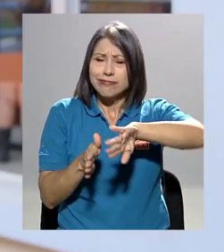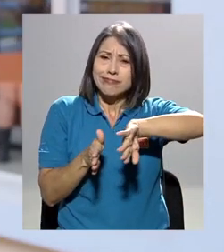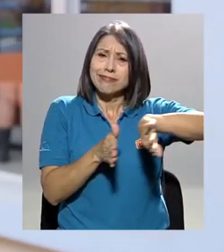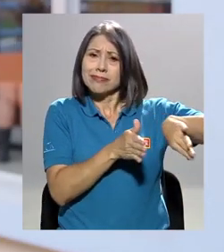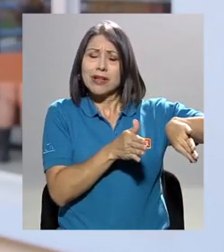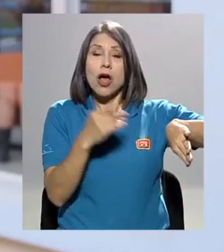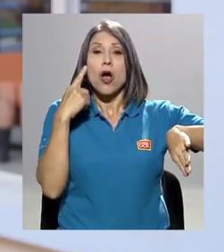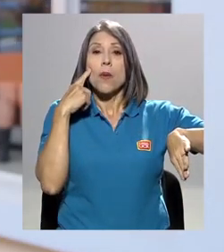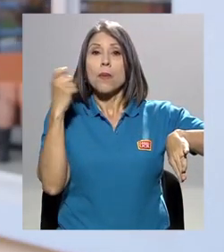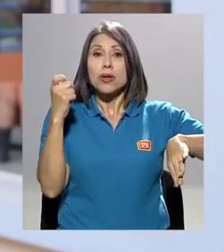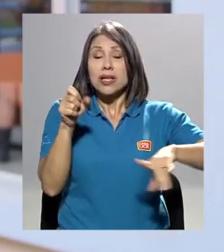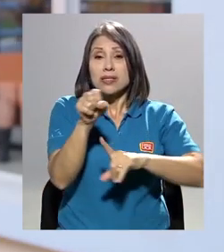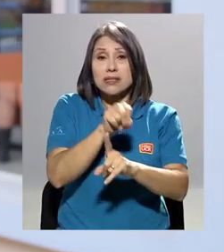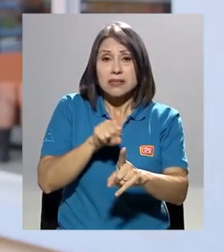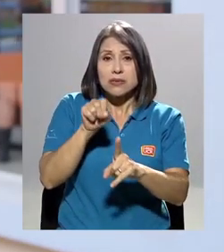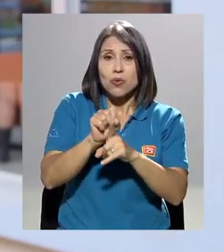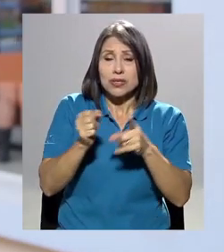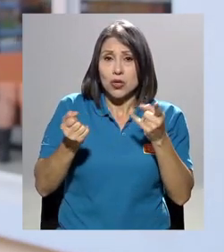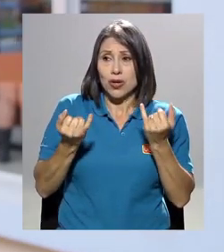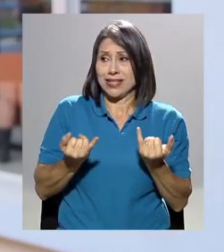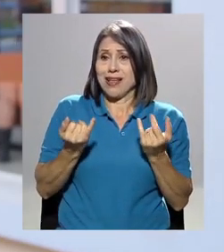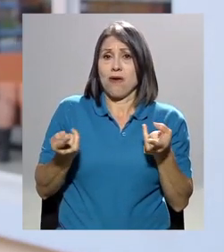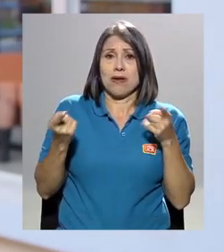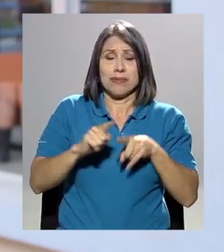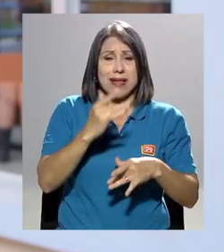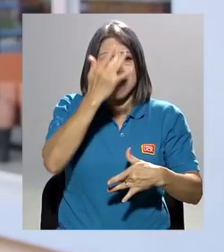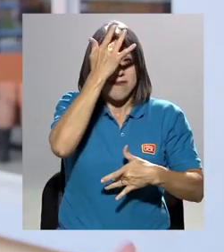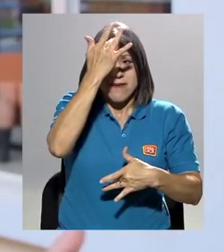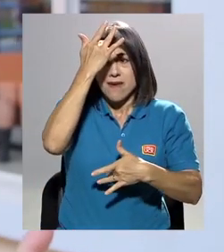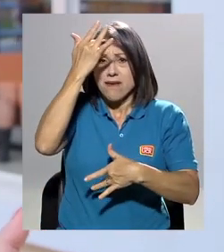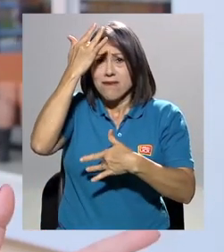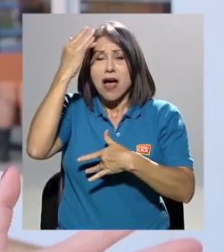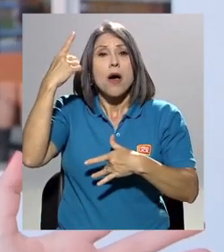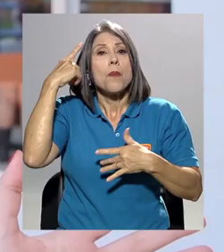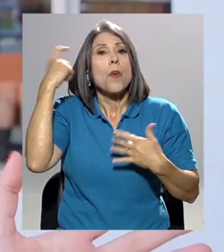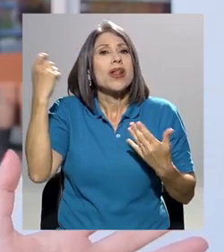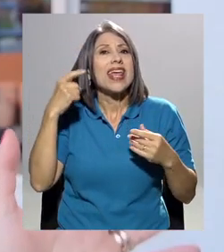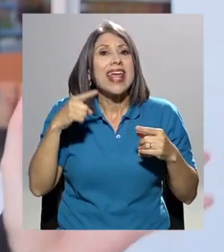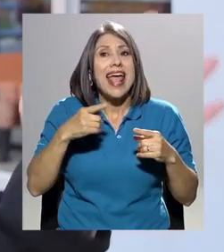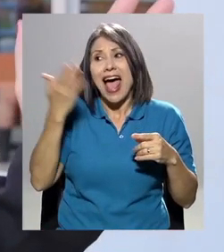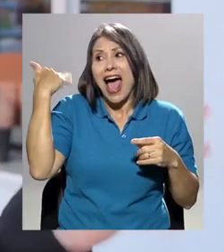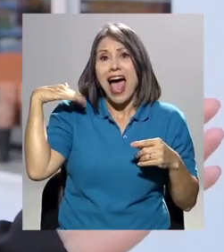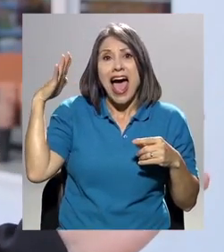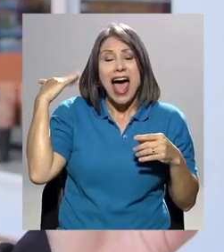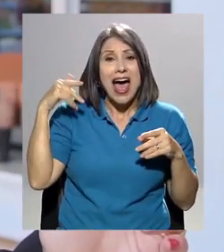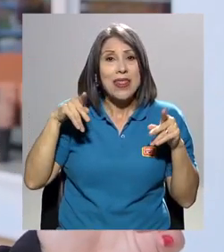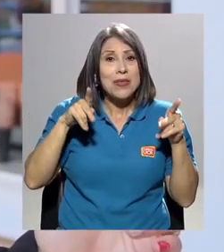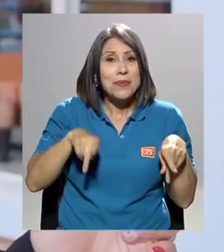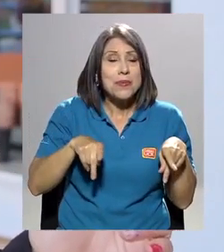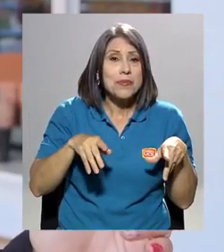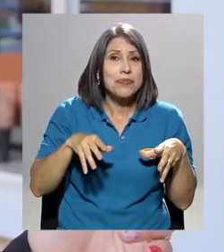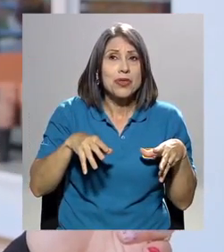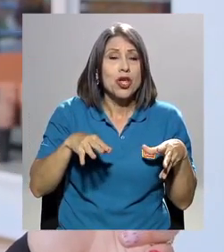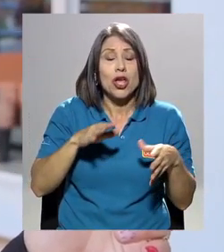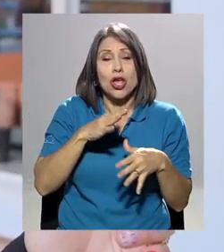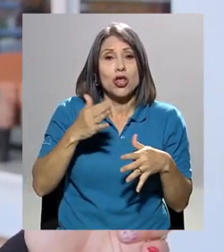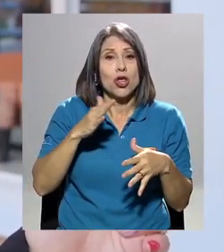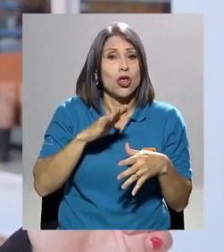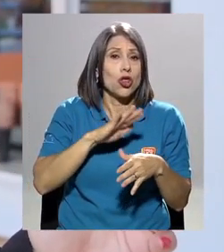las situaciones de enfermedad que estamos viendo es porque el embudo está invertido. Estamos trabajando en la